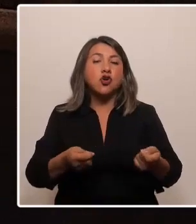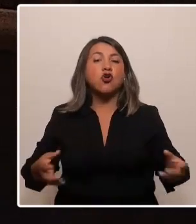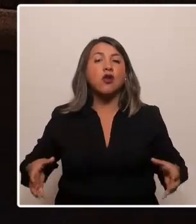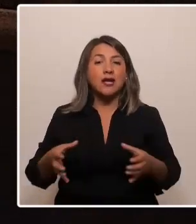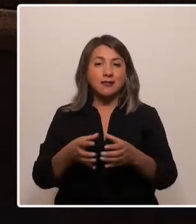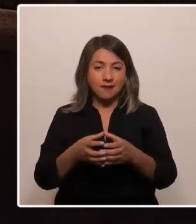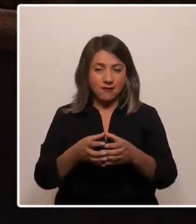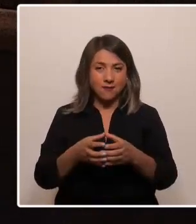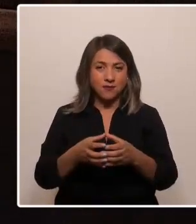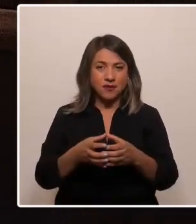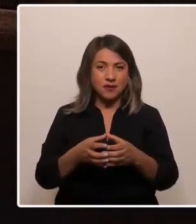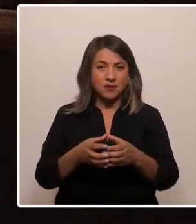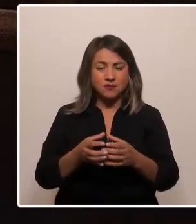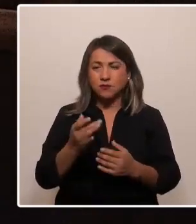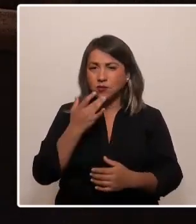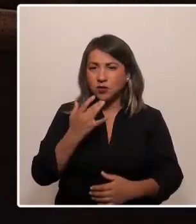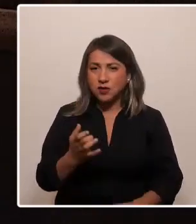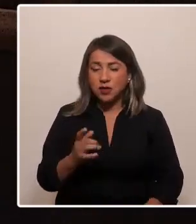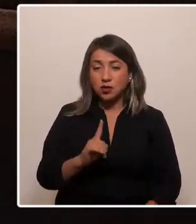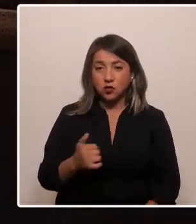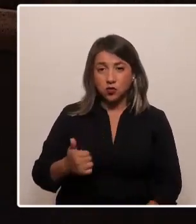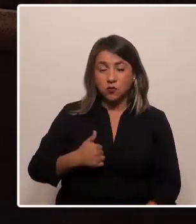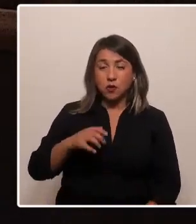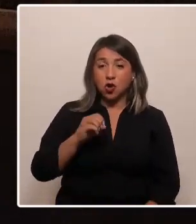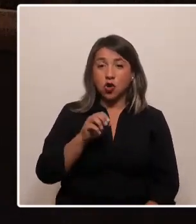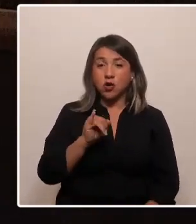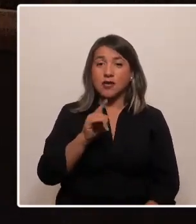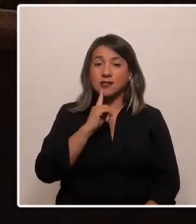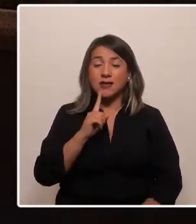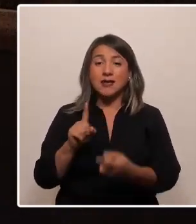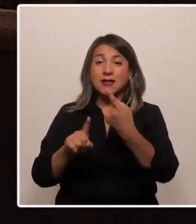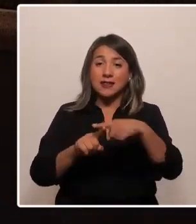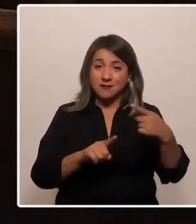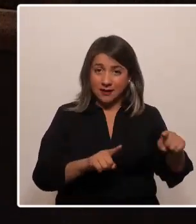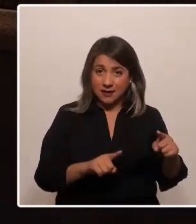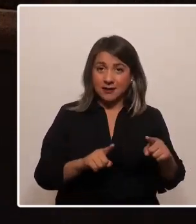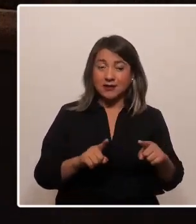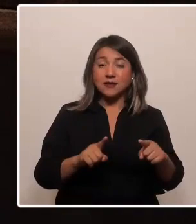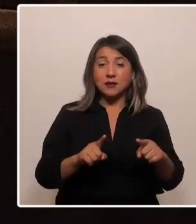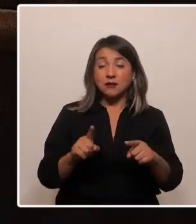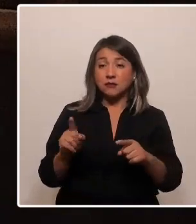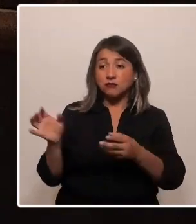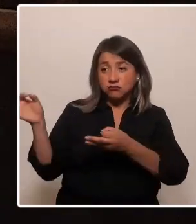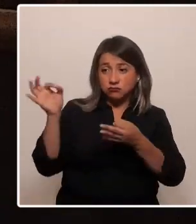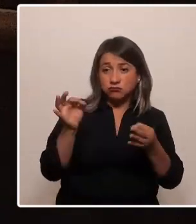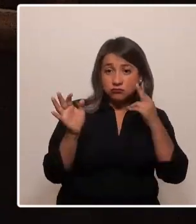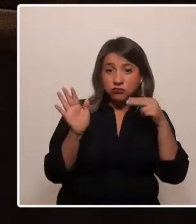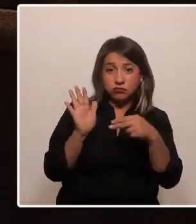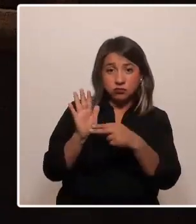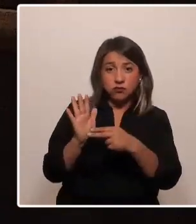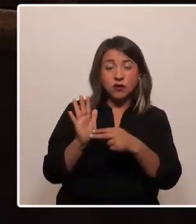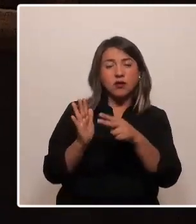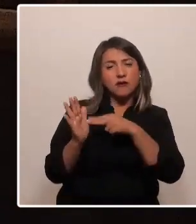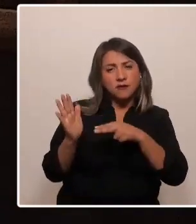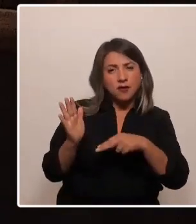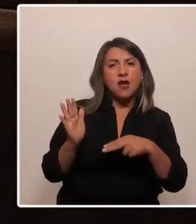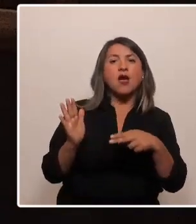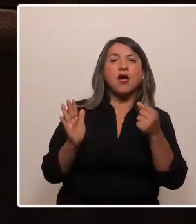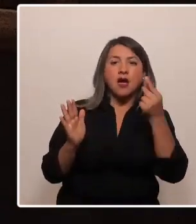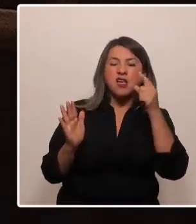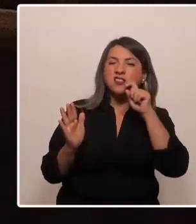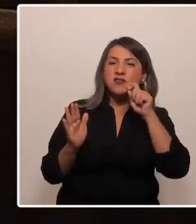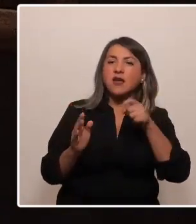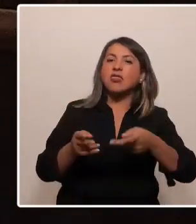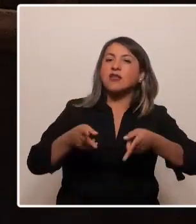limita su ejercicio. Desde luego, la OIT, a través de sus diferentes instrumentos y órganos de control, ha dado una interpretación amplia al derecho de